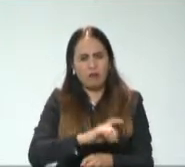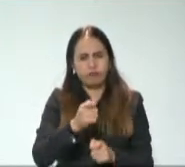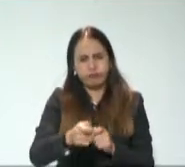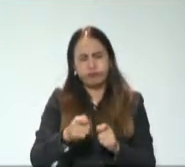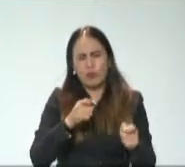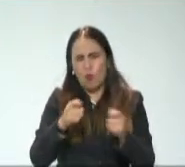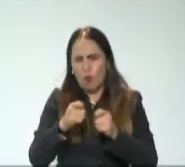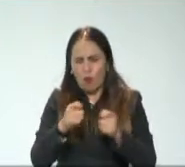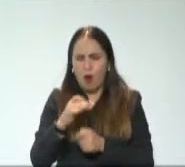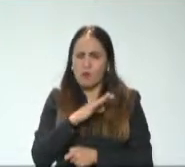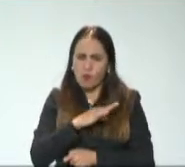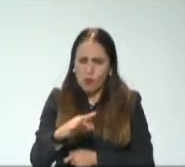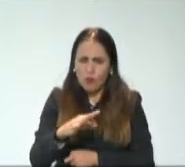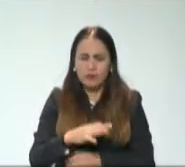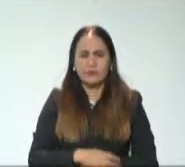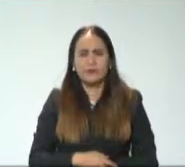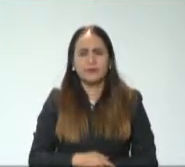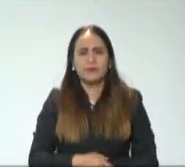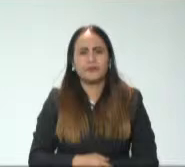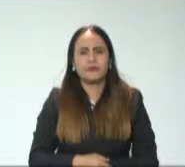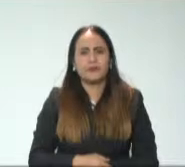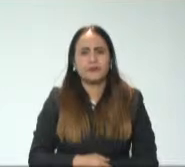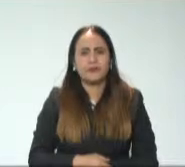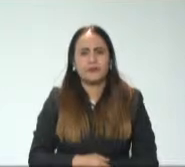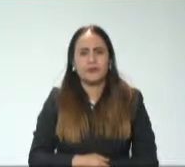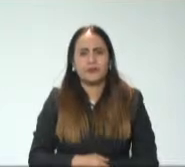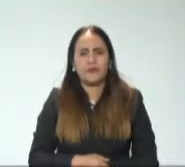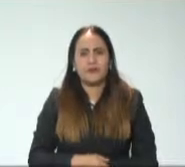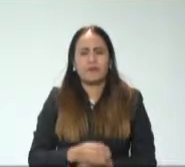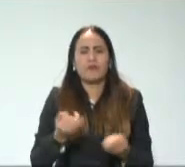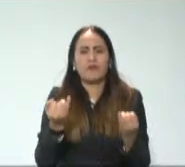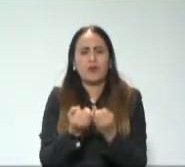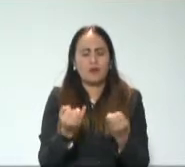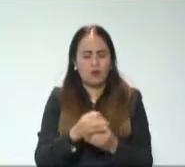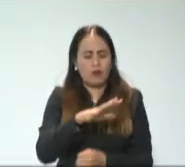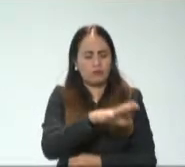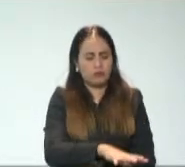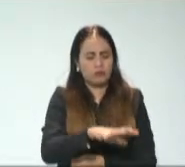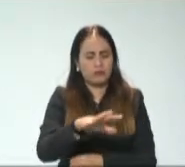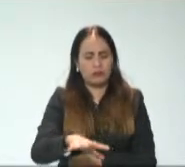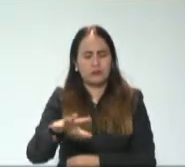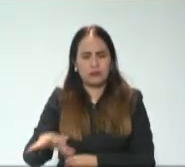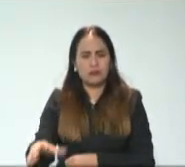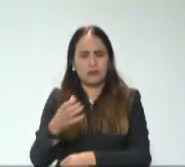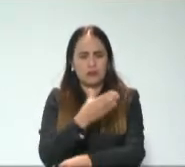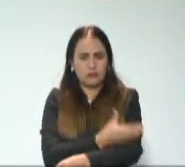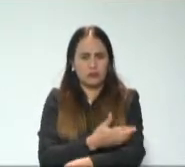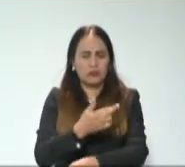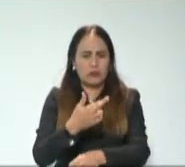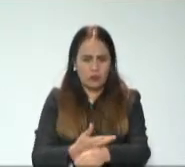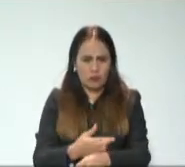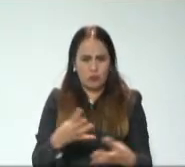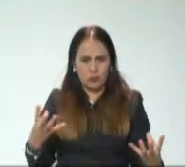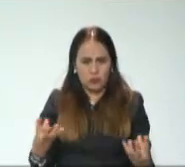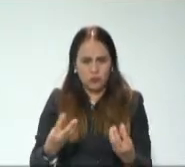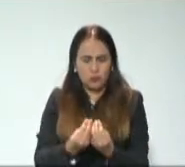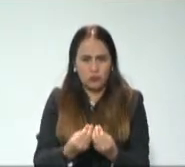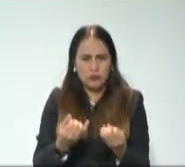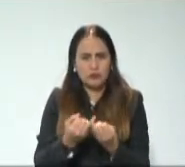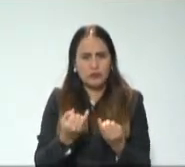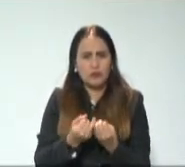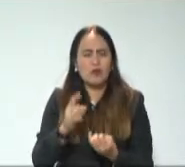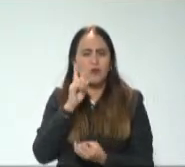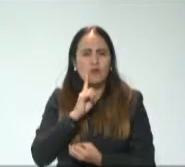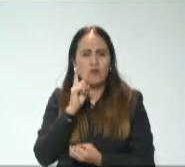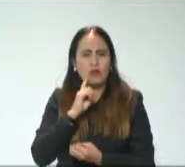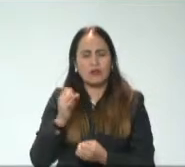y en coordinación eh básicamente de las áreas y bajo la directriz de la subsecretaria de asuntos